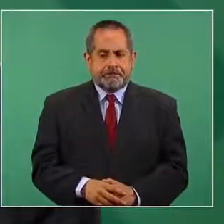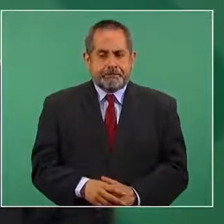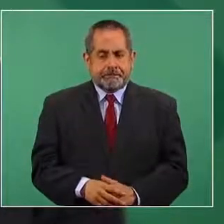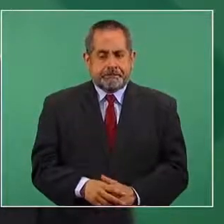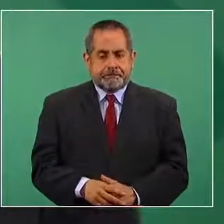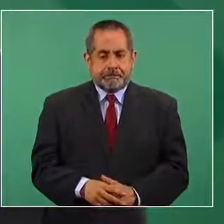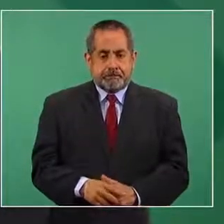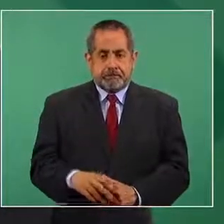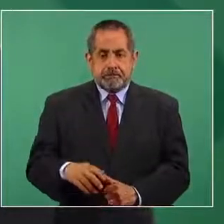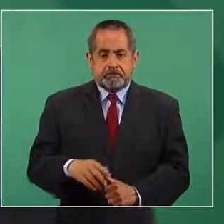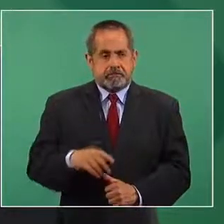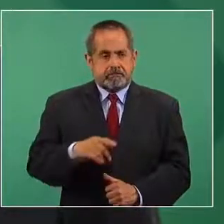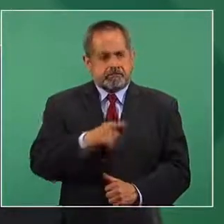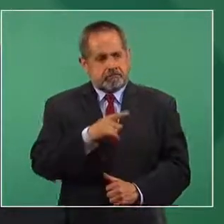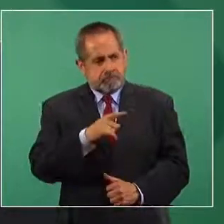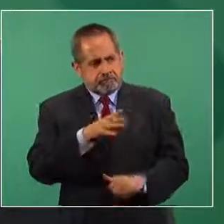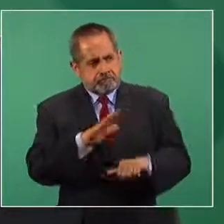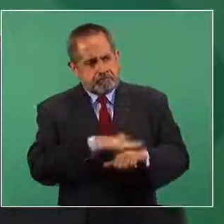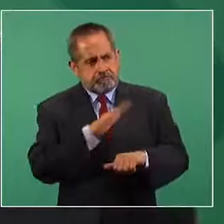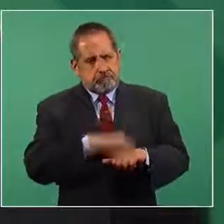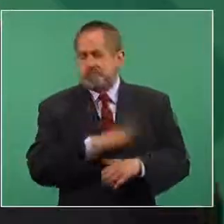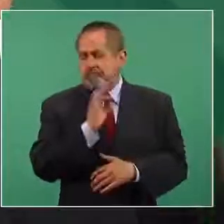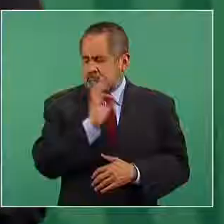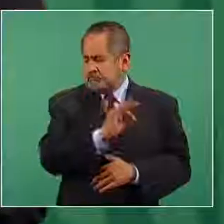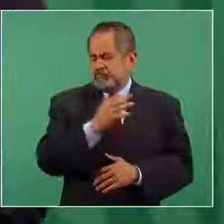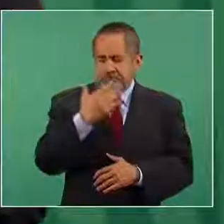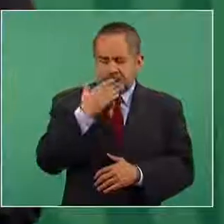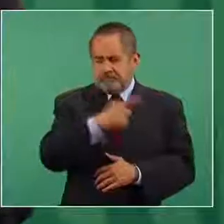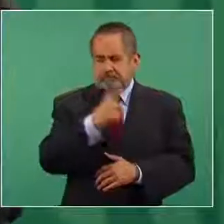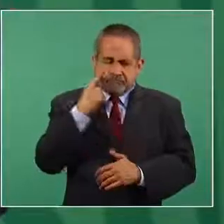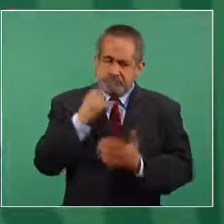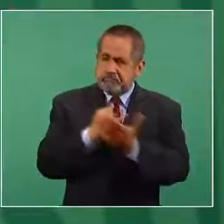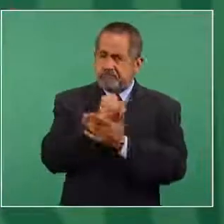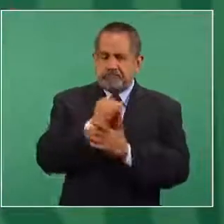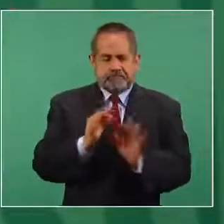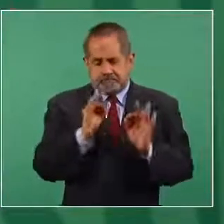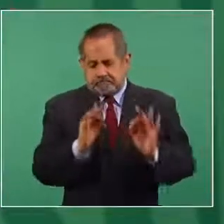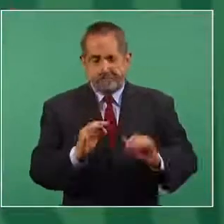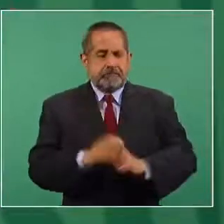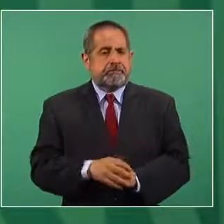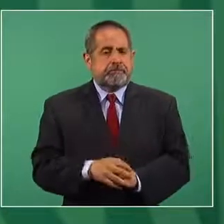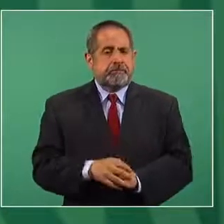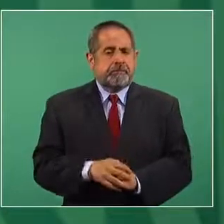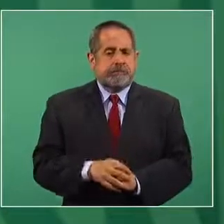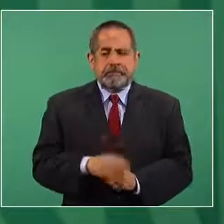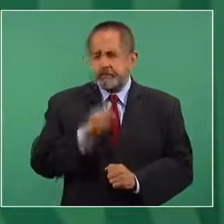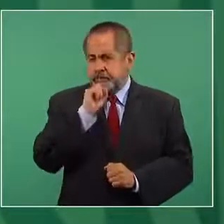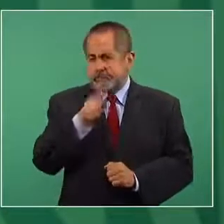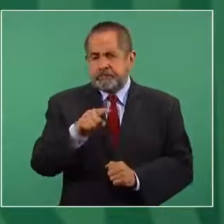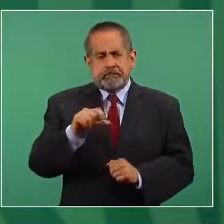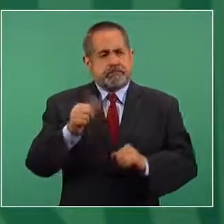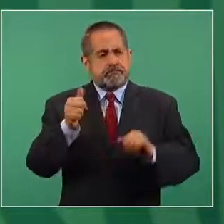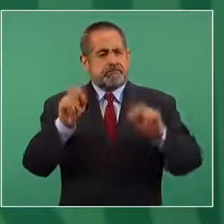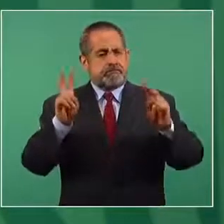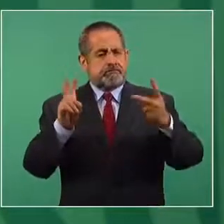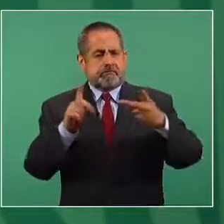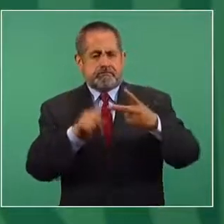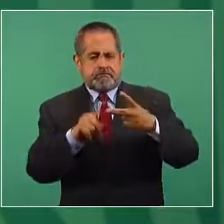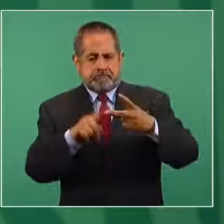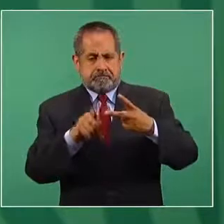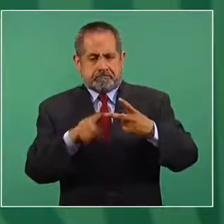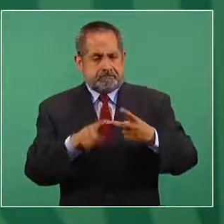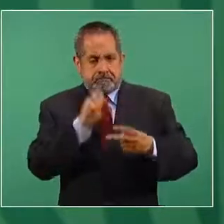Reconocimos que es un acierto el que haya tomado esa decisión. También se planteó lo de